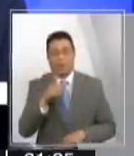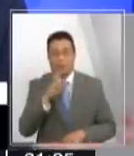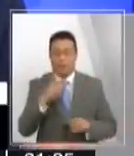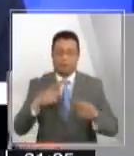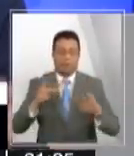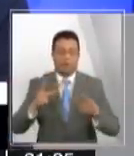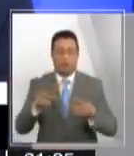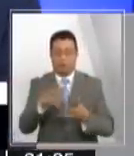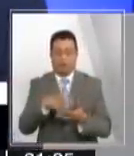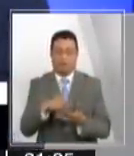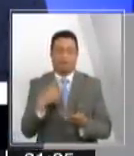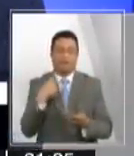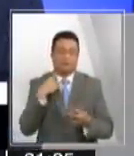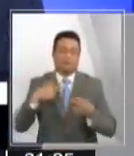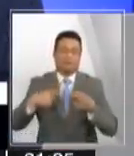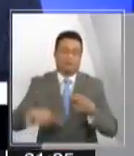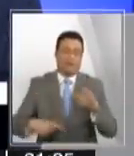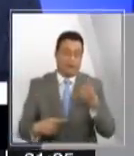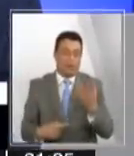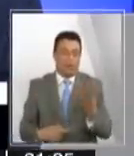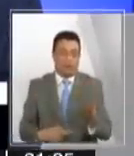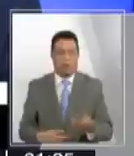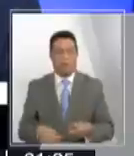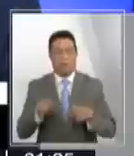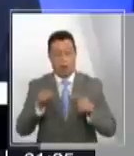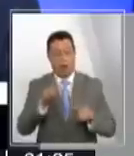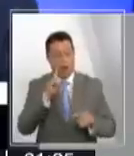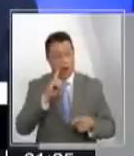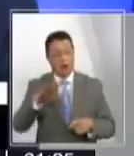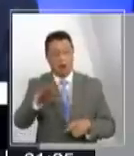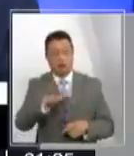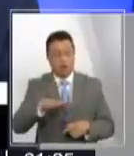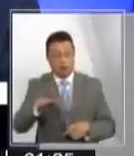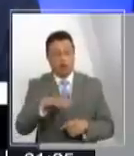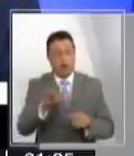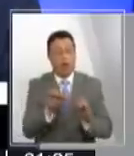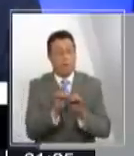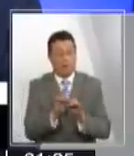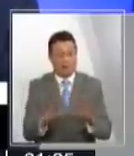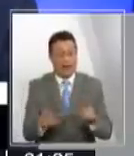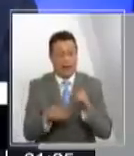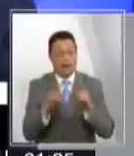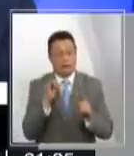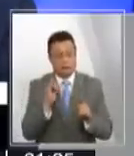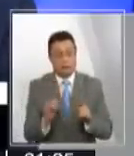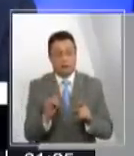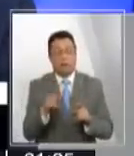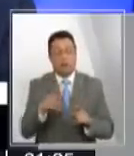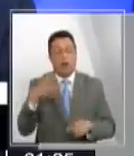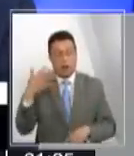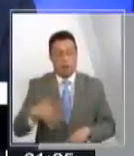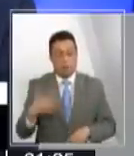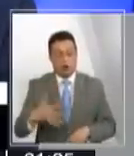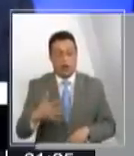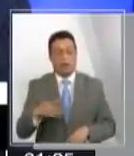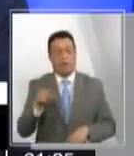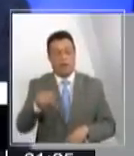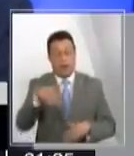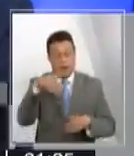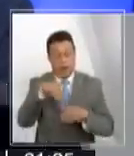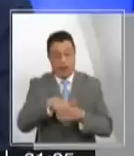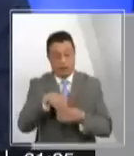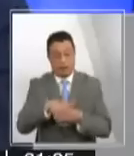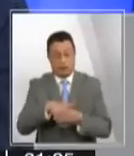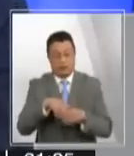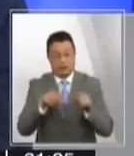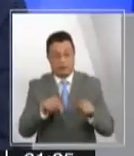en el conjunto. Creo que hay situaciones específicas, sin embargo, donde va a ser importante que el servicio electoral